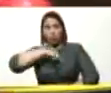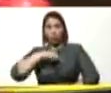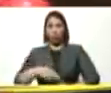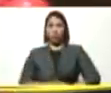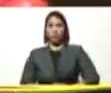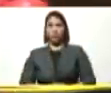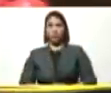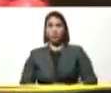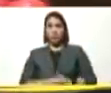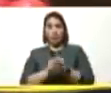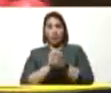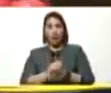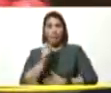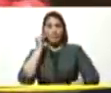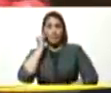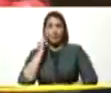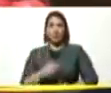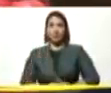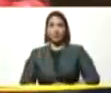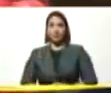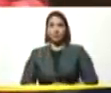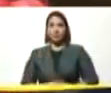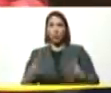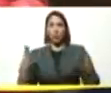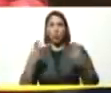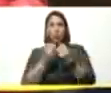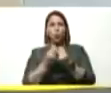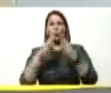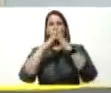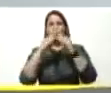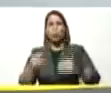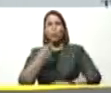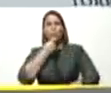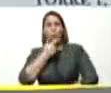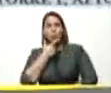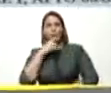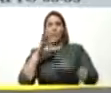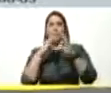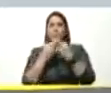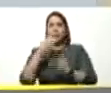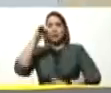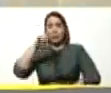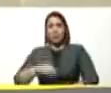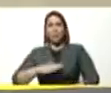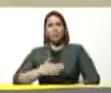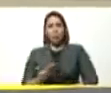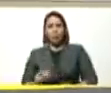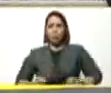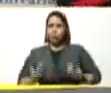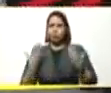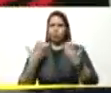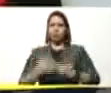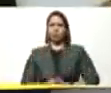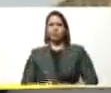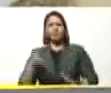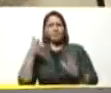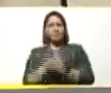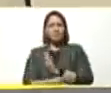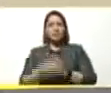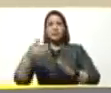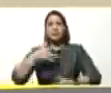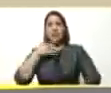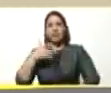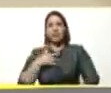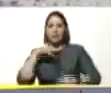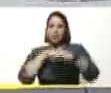la compañera Yandret Vera, junto a toda su hermosa familia, que también puede expresarle qué es lo que se siente dentro